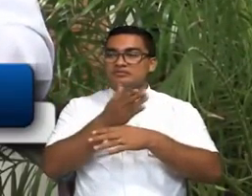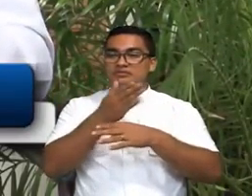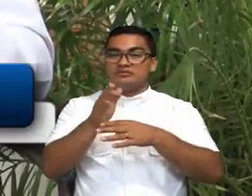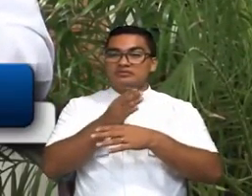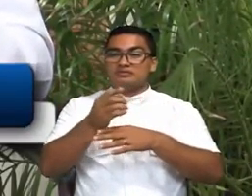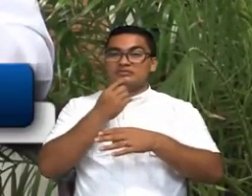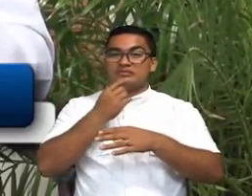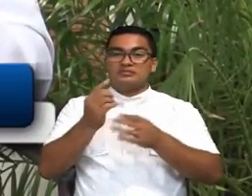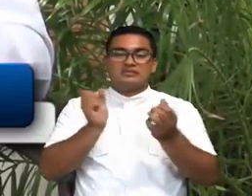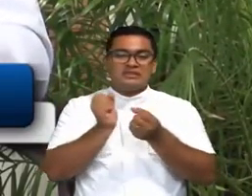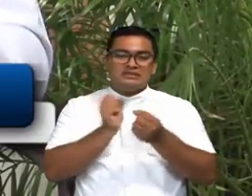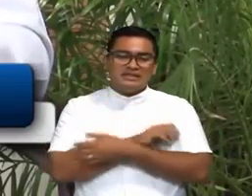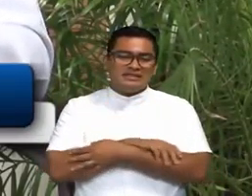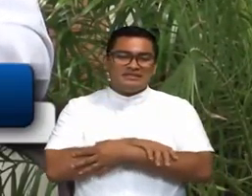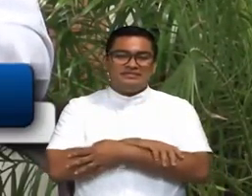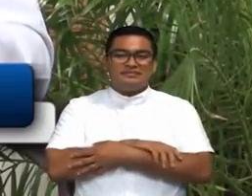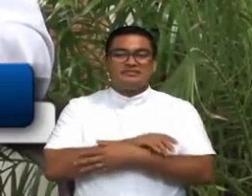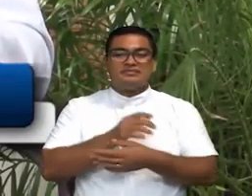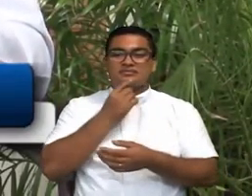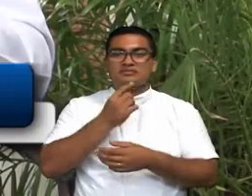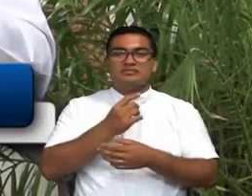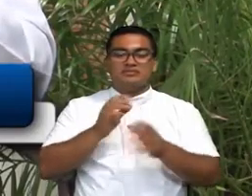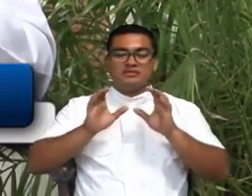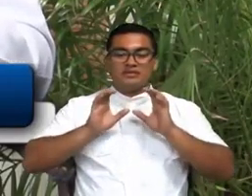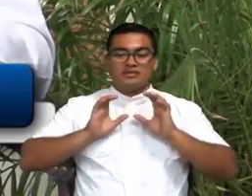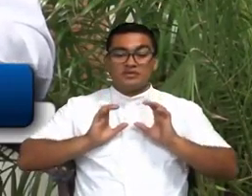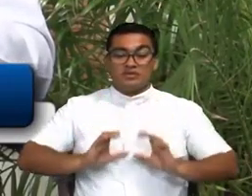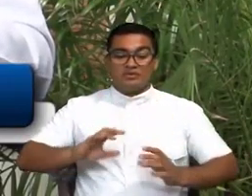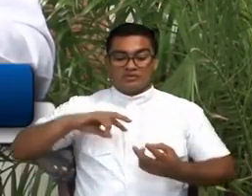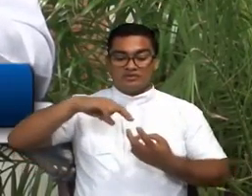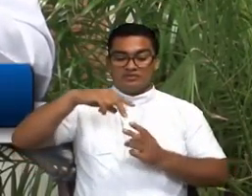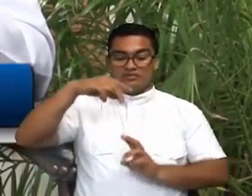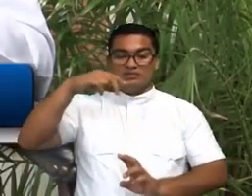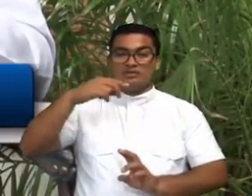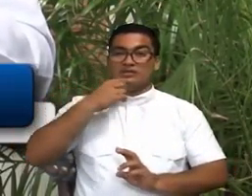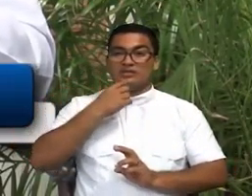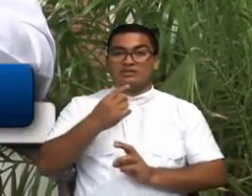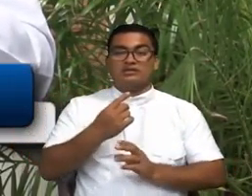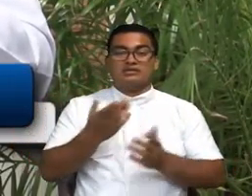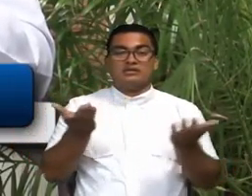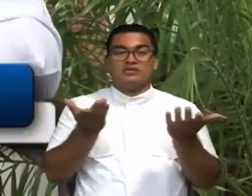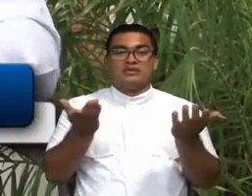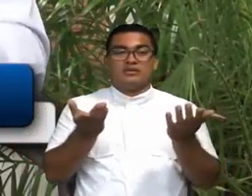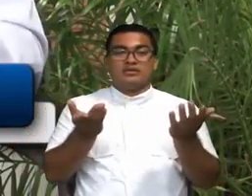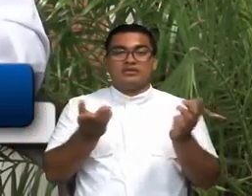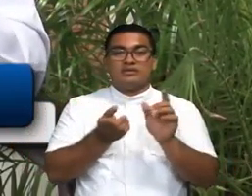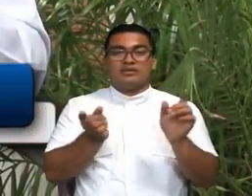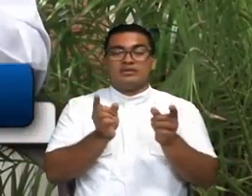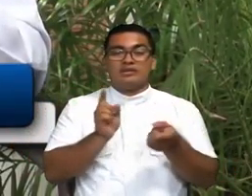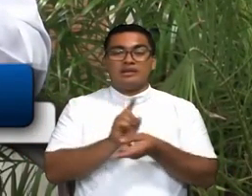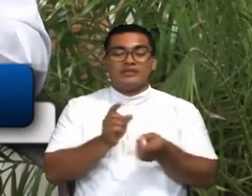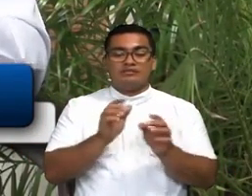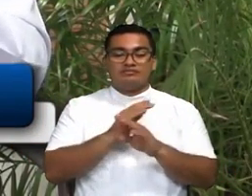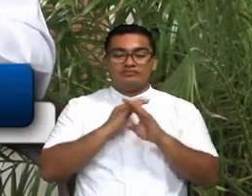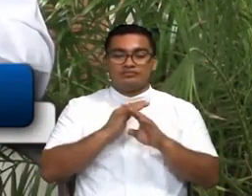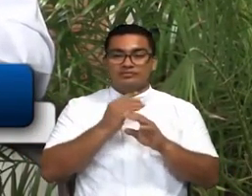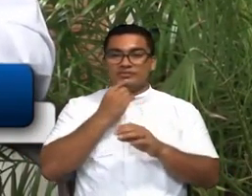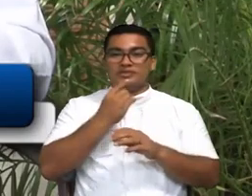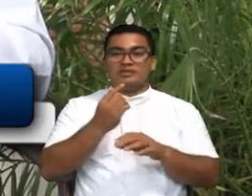la exposición al frío. La parte metabólica evita lo que es los cambios intestinales, ya,